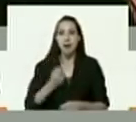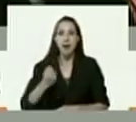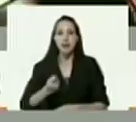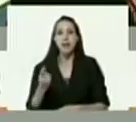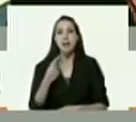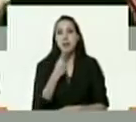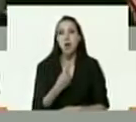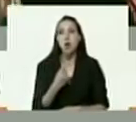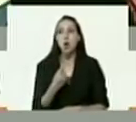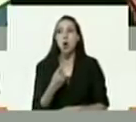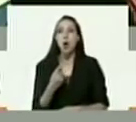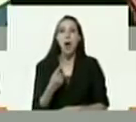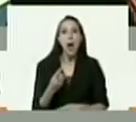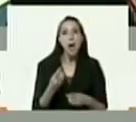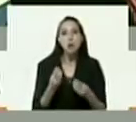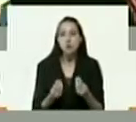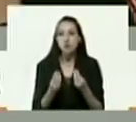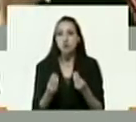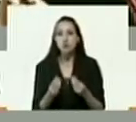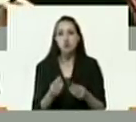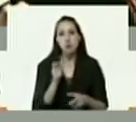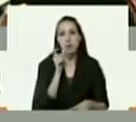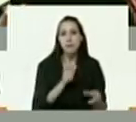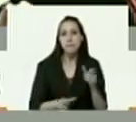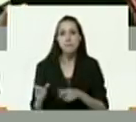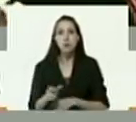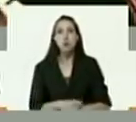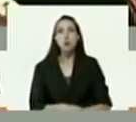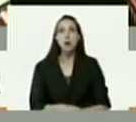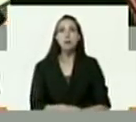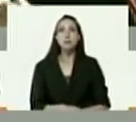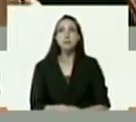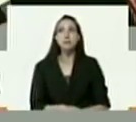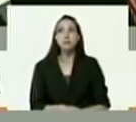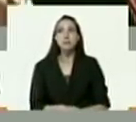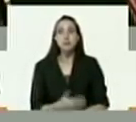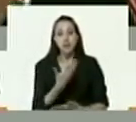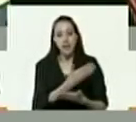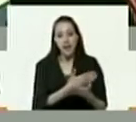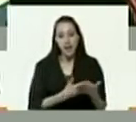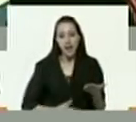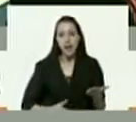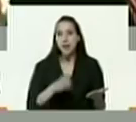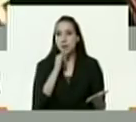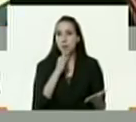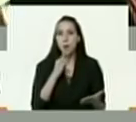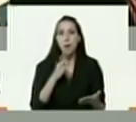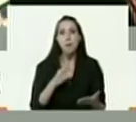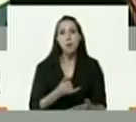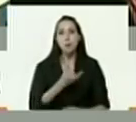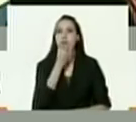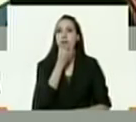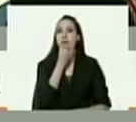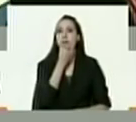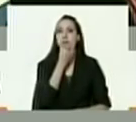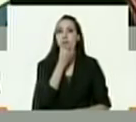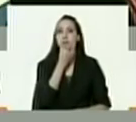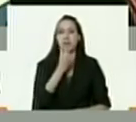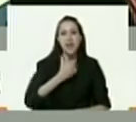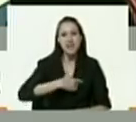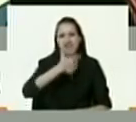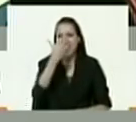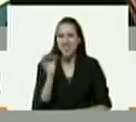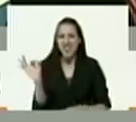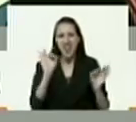no sé cuántos miles de ejecuciones extrajudiciales. Entonces ya el informe es errático, poco riguroso